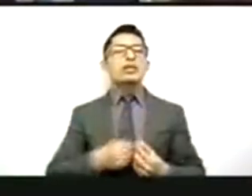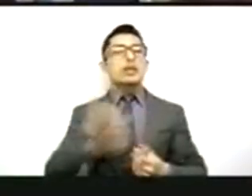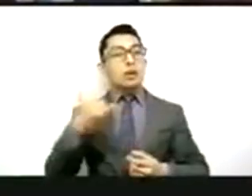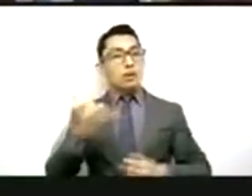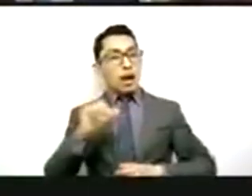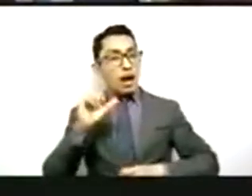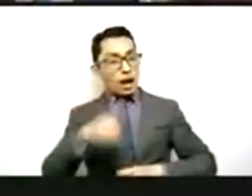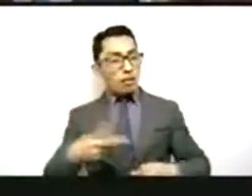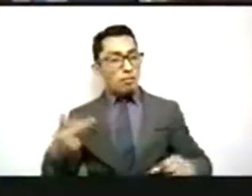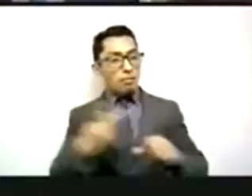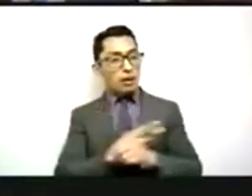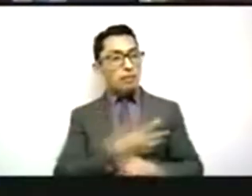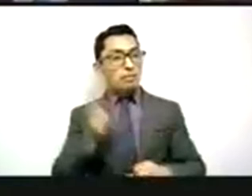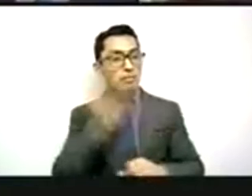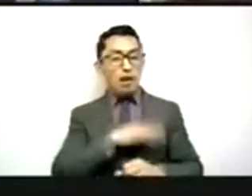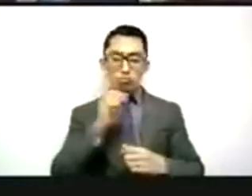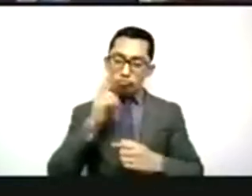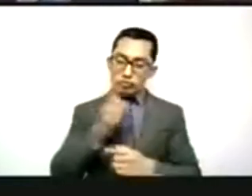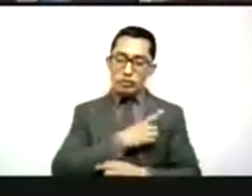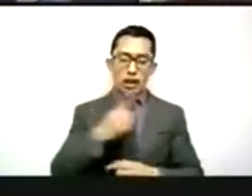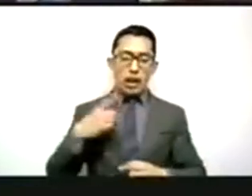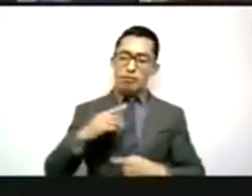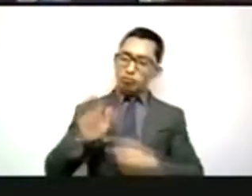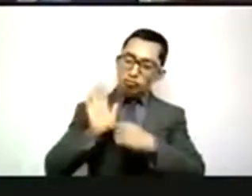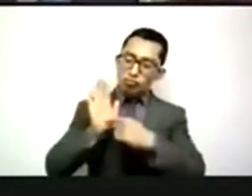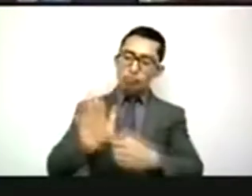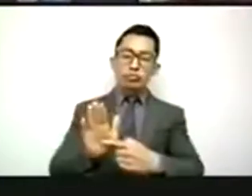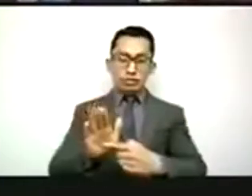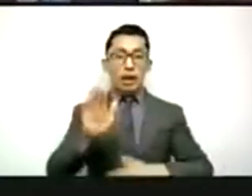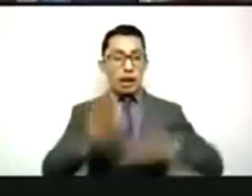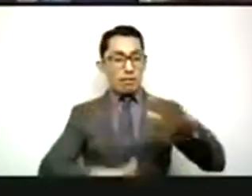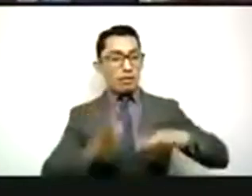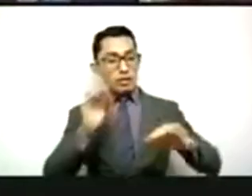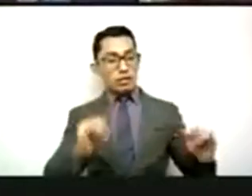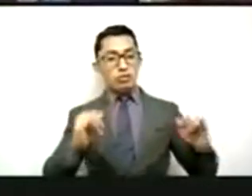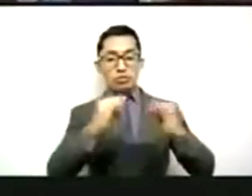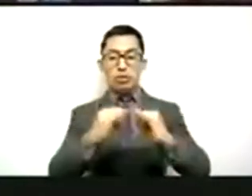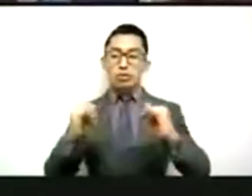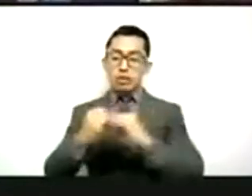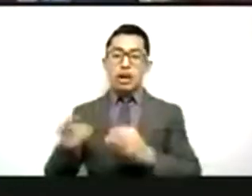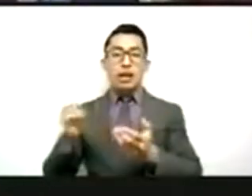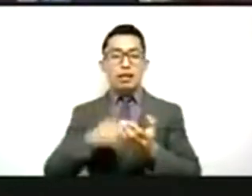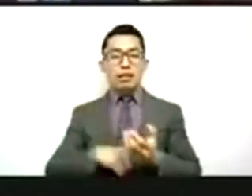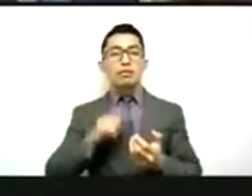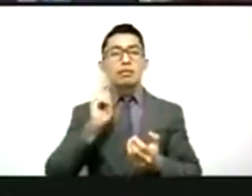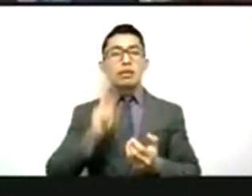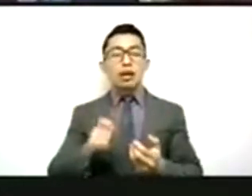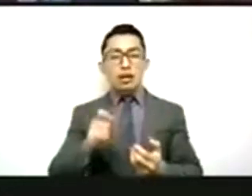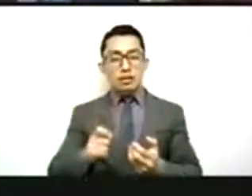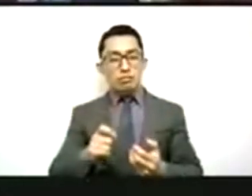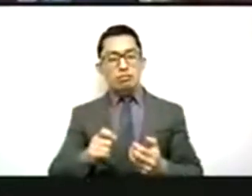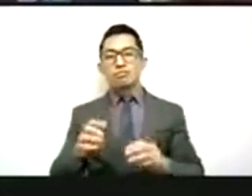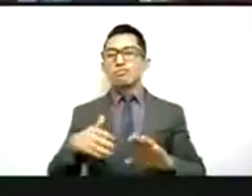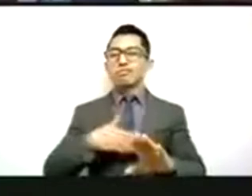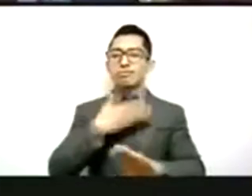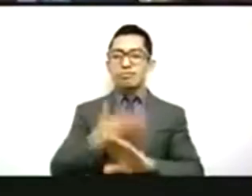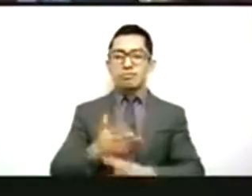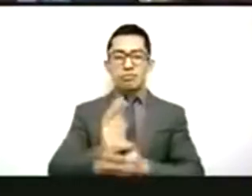que las instituciones, como en este caso, generan violencia, generan